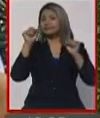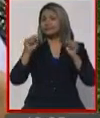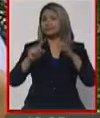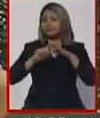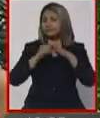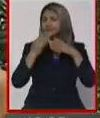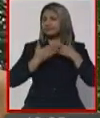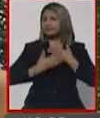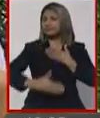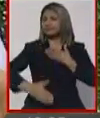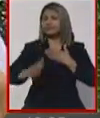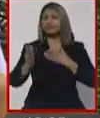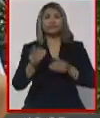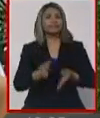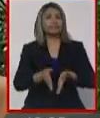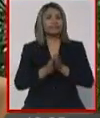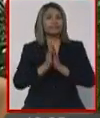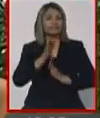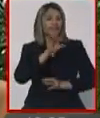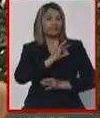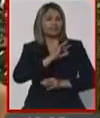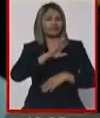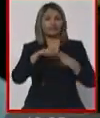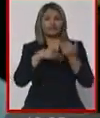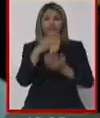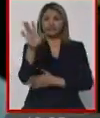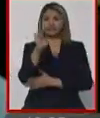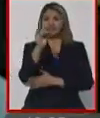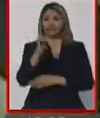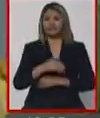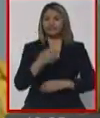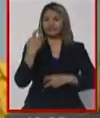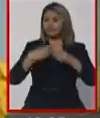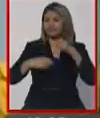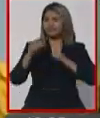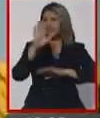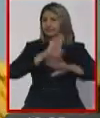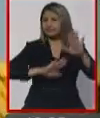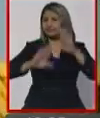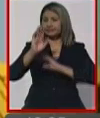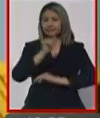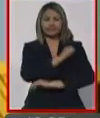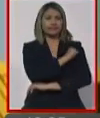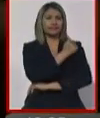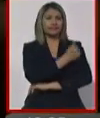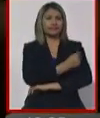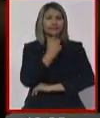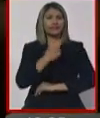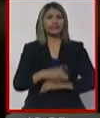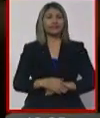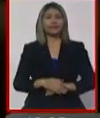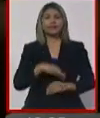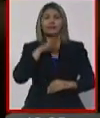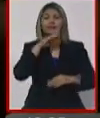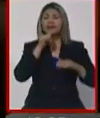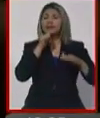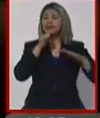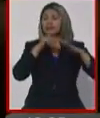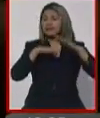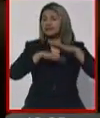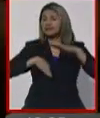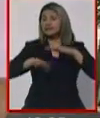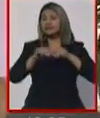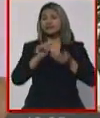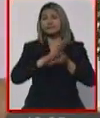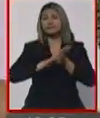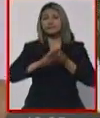pueda arrancar y puedan venir los beneficios para el pueblo boliviano. Uno de los problemas más preocupantes para las autoridades es el alcantarillado y el servicio de